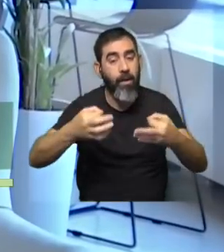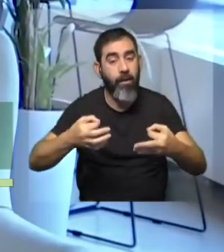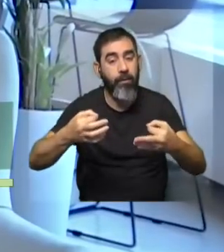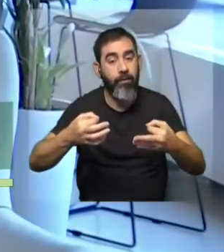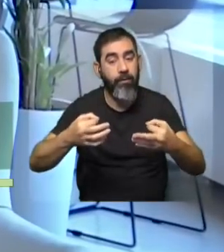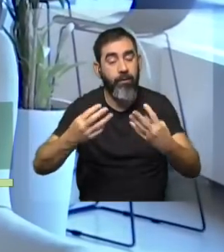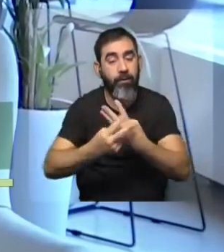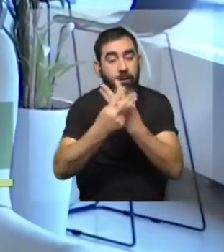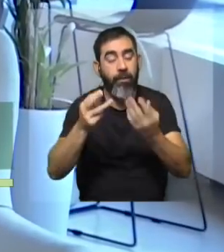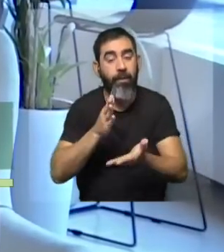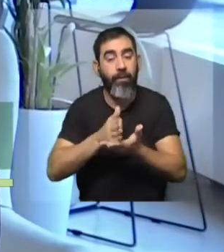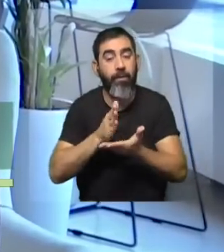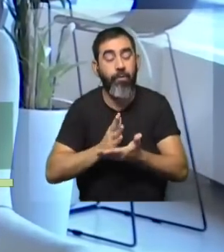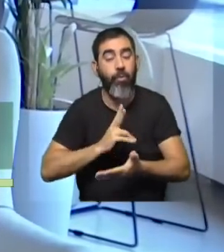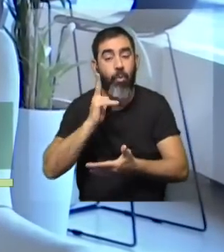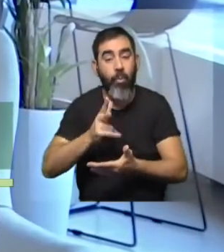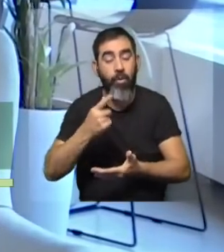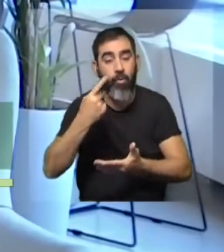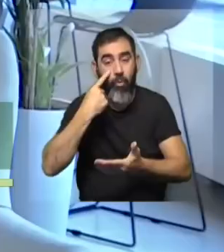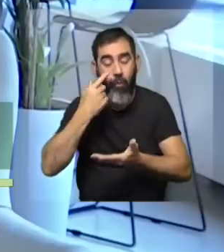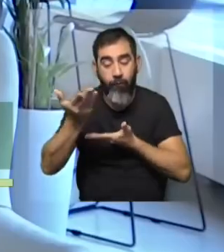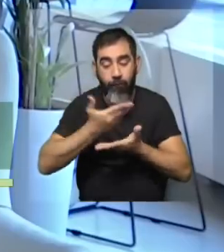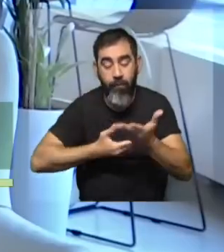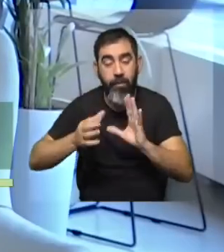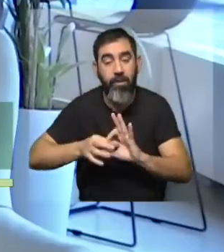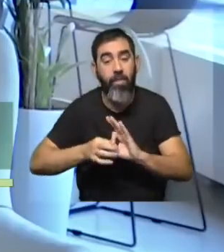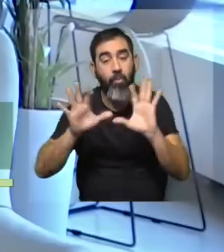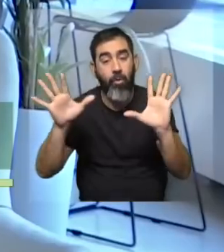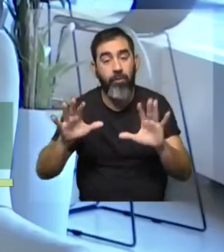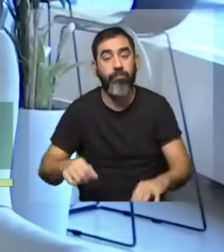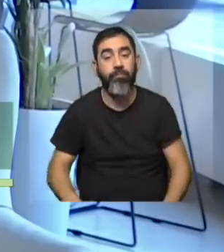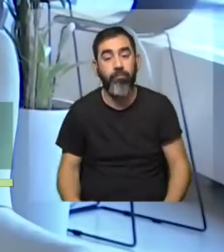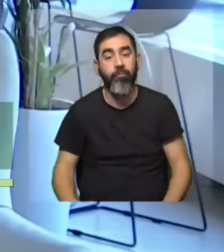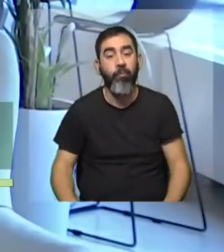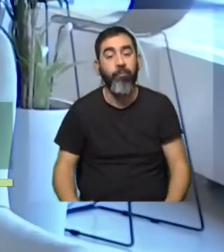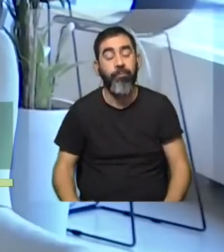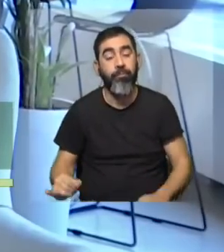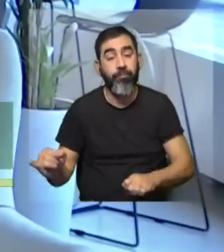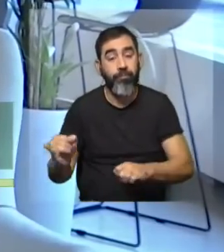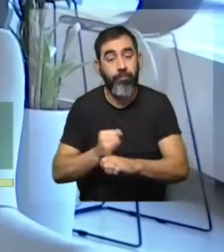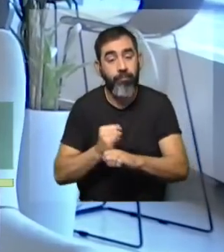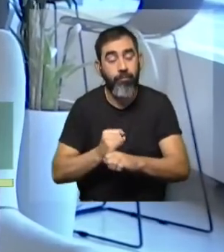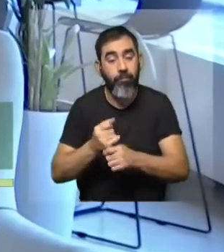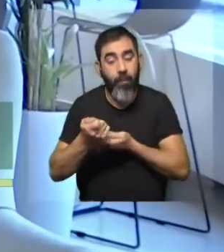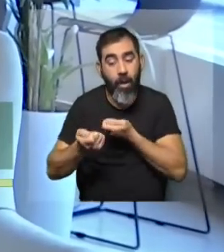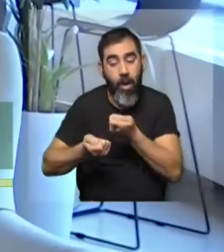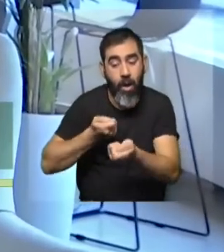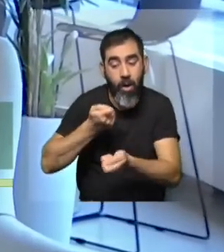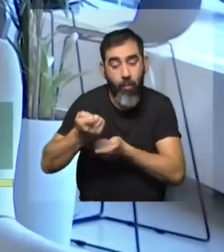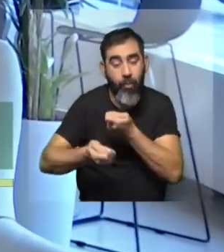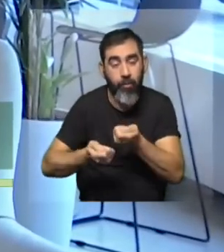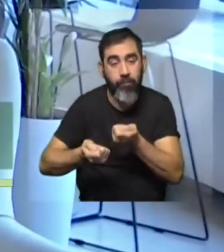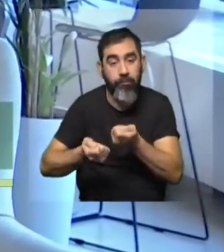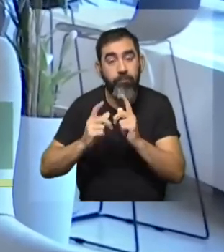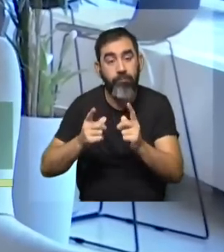sentido más amplio de los derechos humanos de convivencia democráticas en nuestras sociedades Así que el Instituto va a ser una portante en ese sentido y